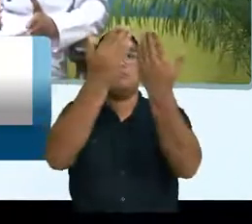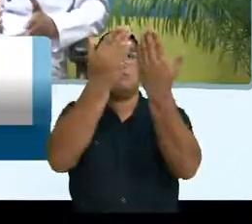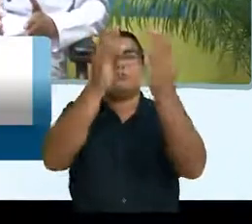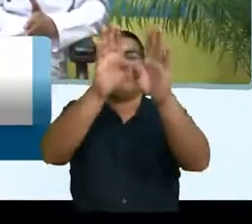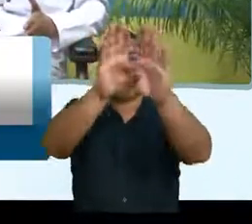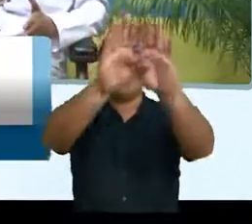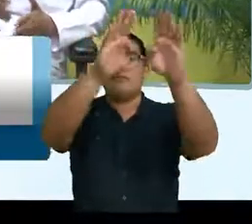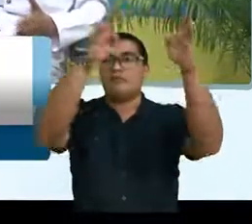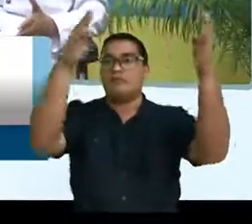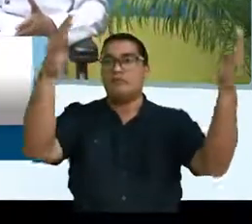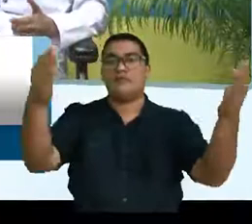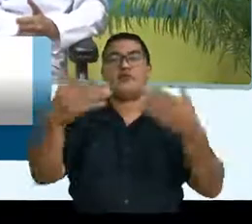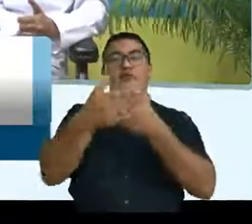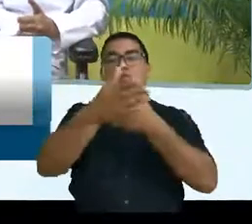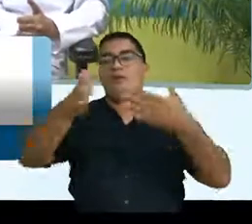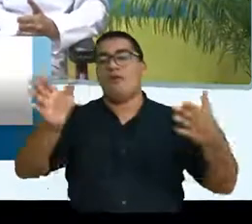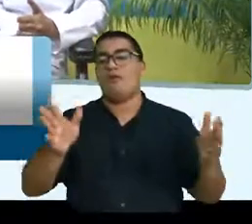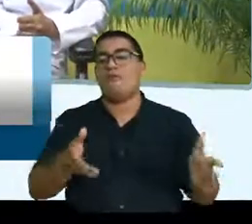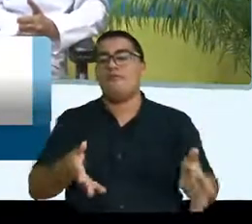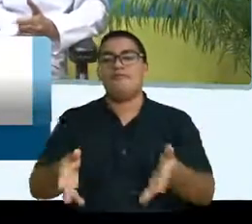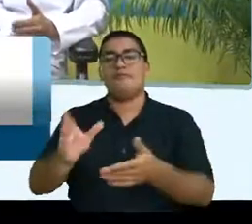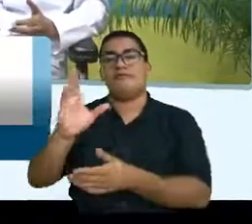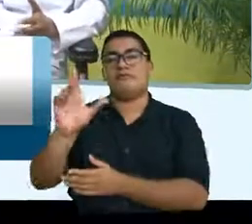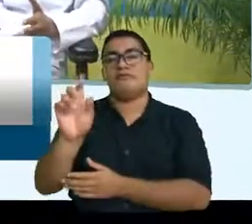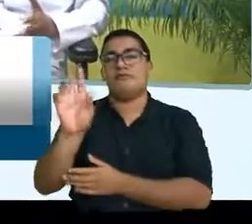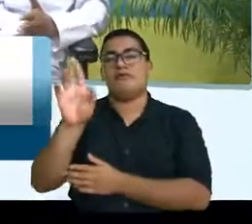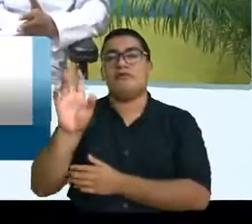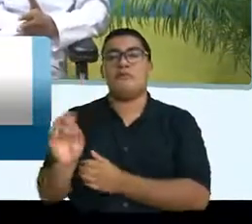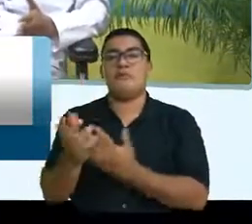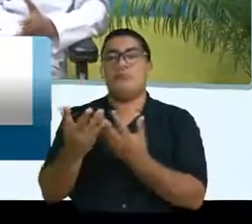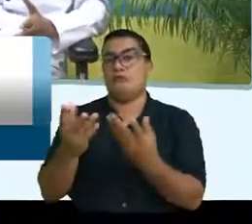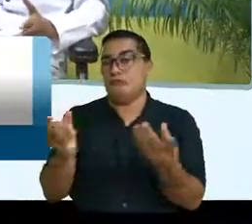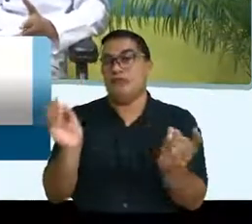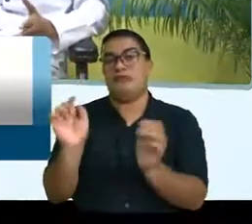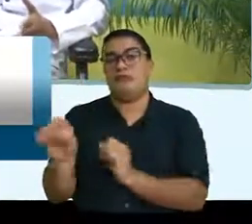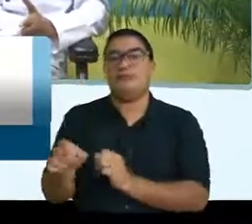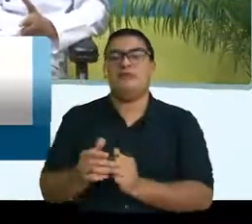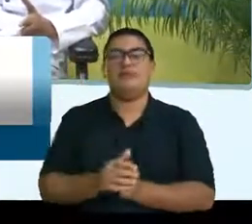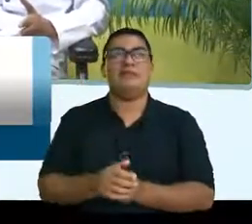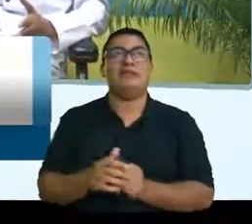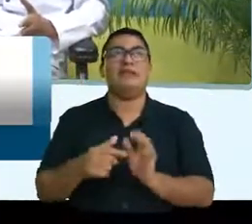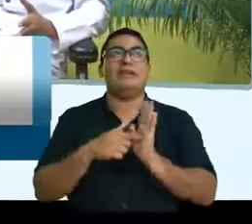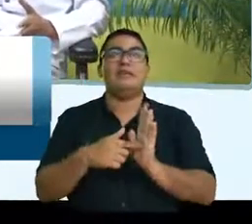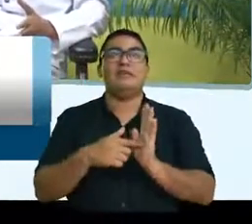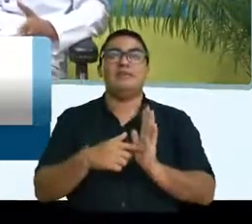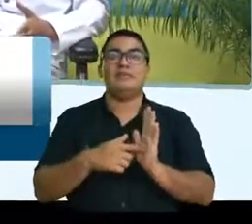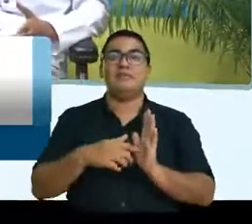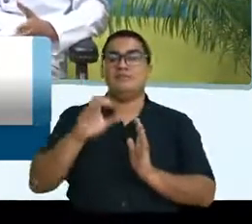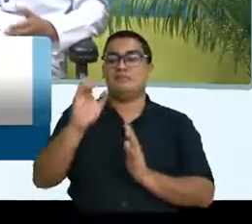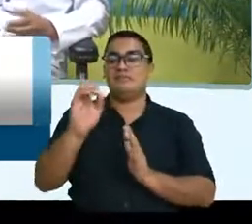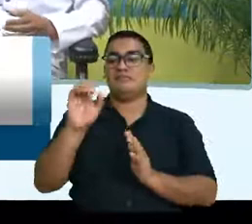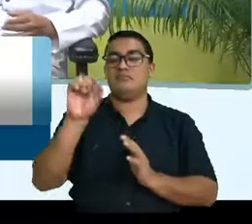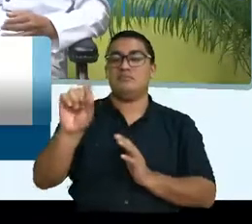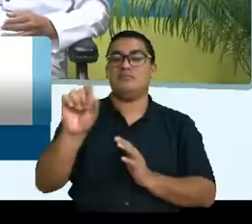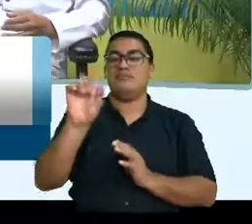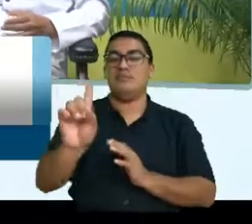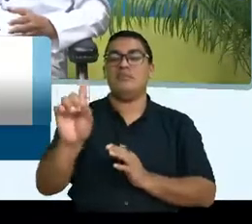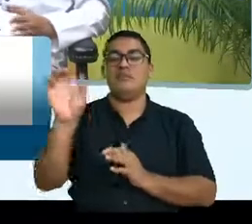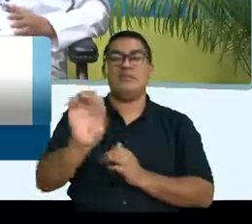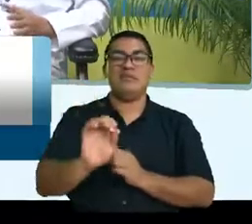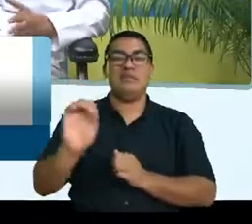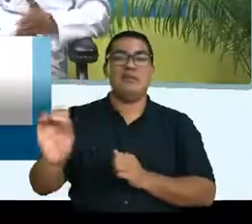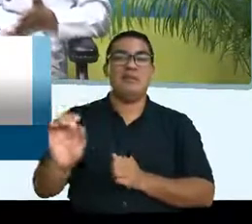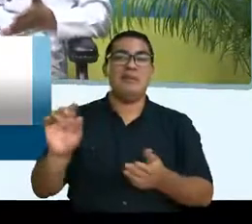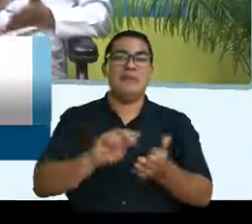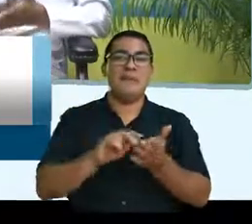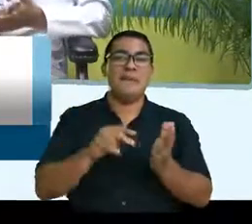dependiendo de eso vamos a hacer la concentración de cloro. Entonces, si me dicen, yo voy a hacer la concentración al 0.1%, yo